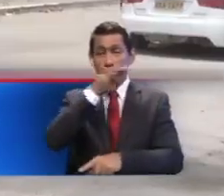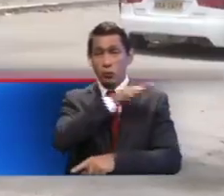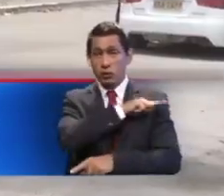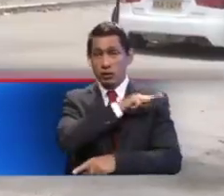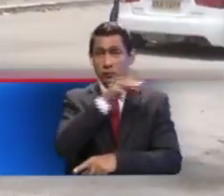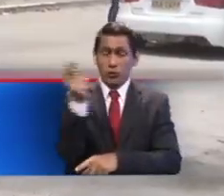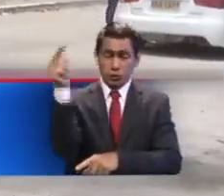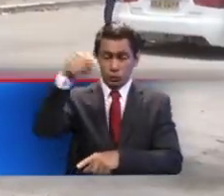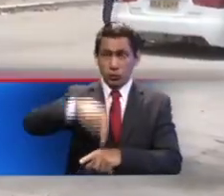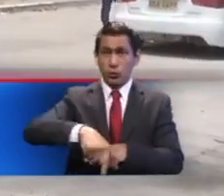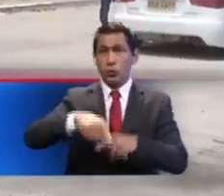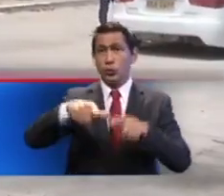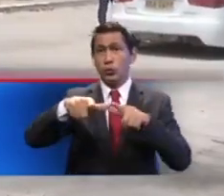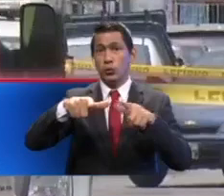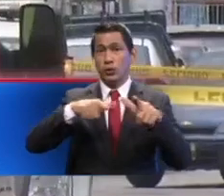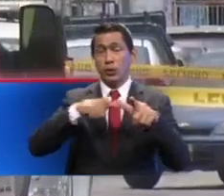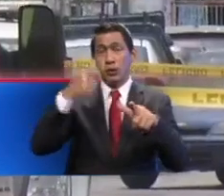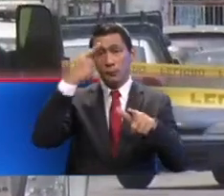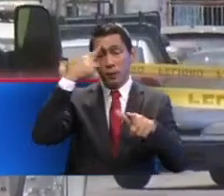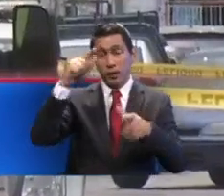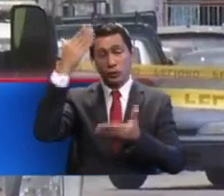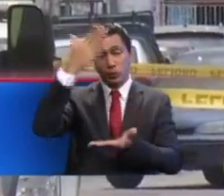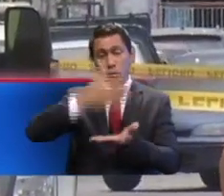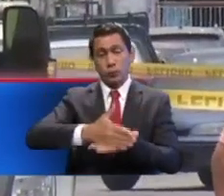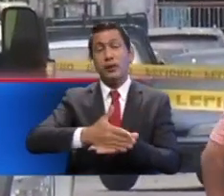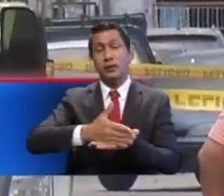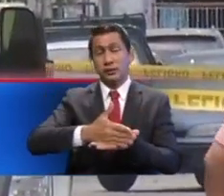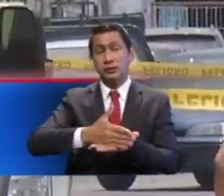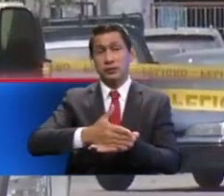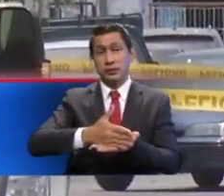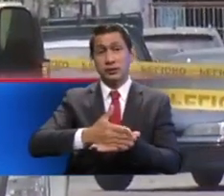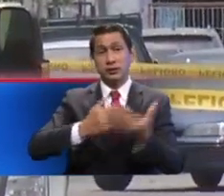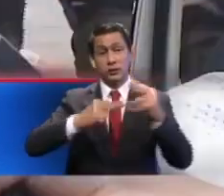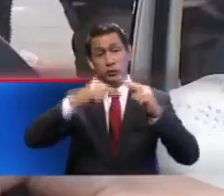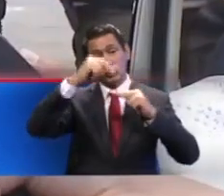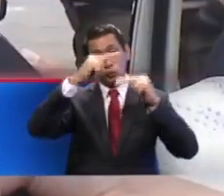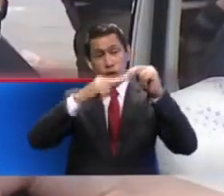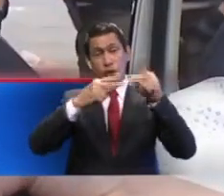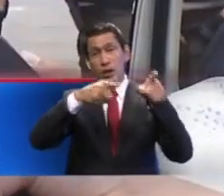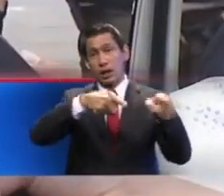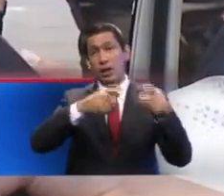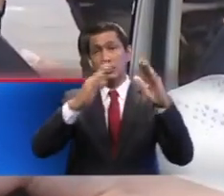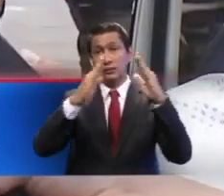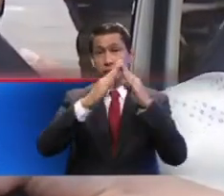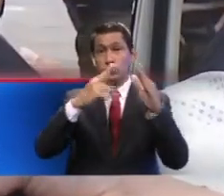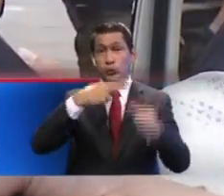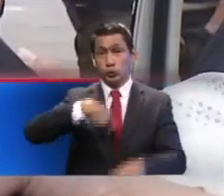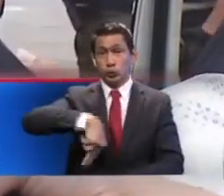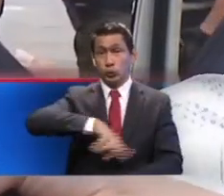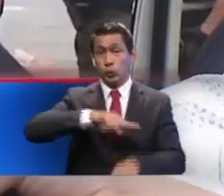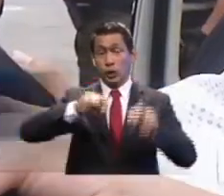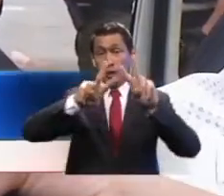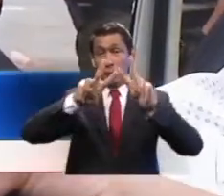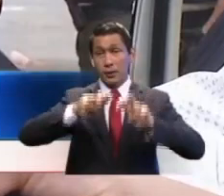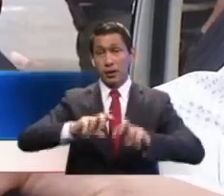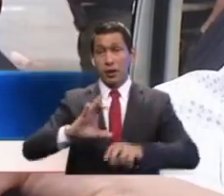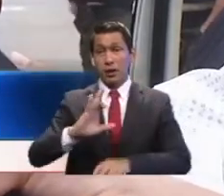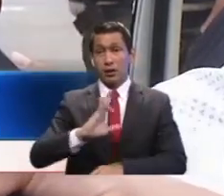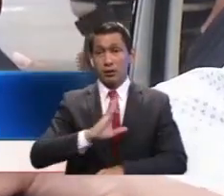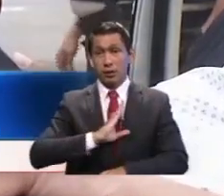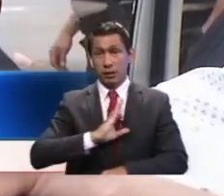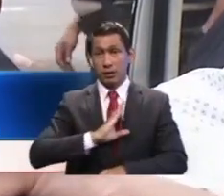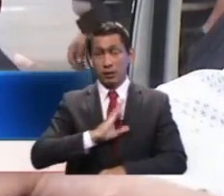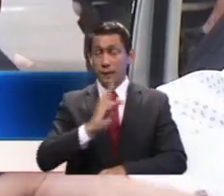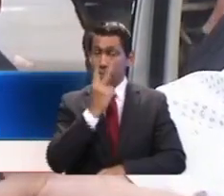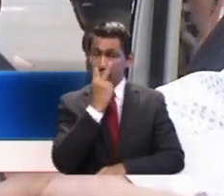llegó hasta el lugar para proceder con la paralización de la obra. Entonces, en este momento hemos procedido a realizar una inspección técnica y hemos